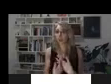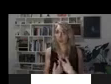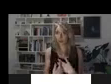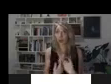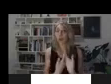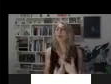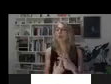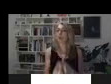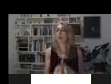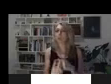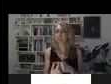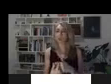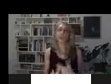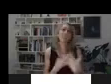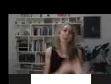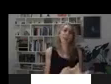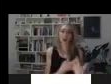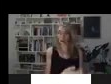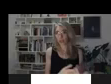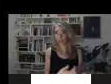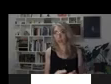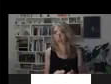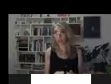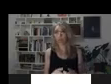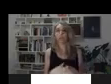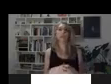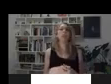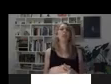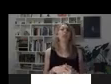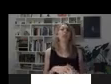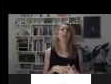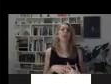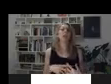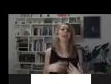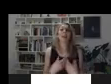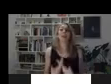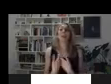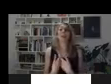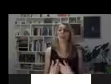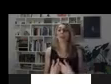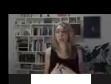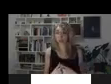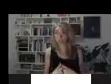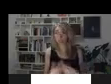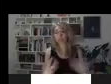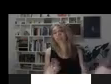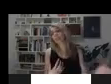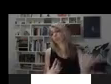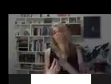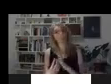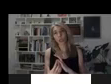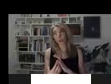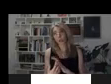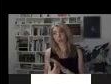de mi obra? ¿Y cuándo lo están diciendo? ¿Y quiénes lo están diciendo? La reputación del